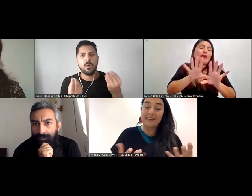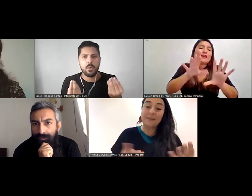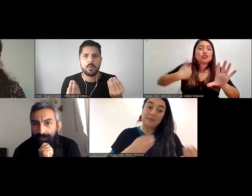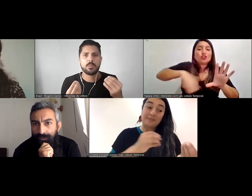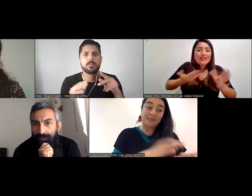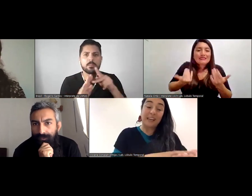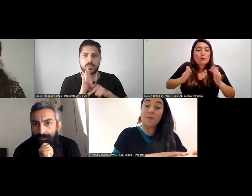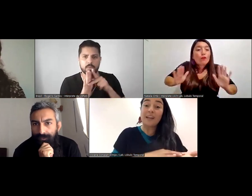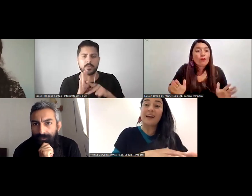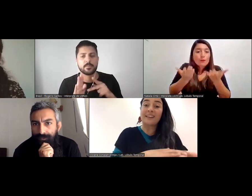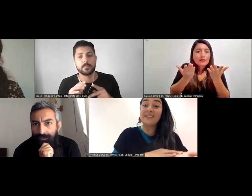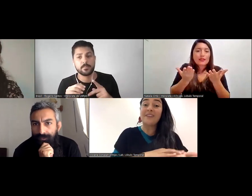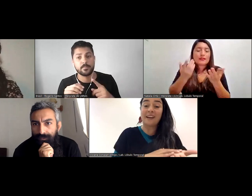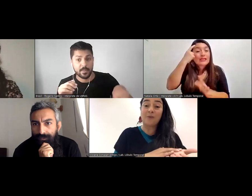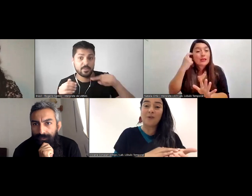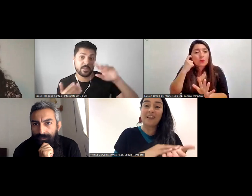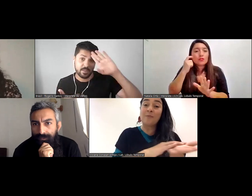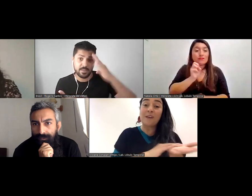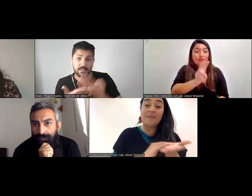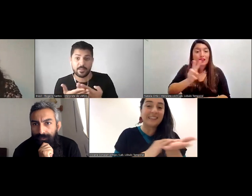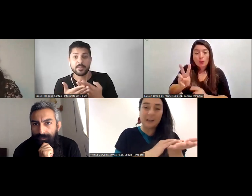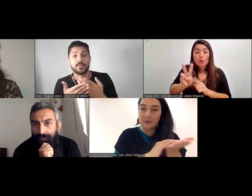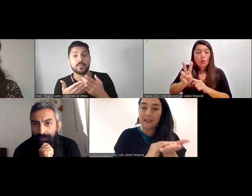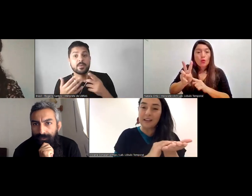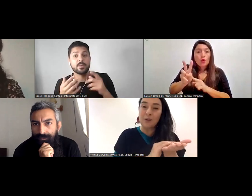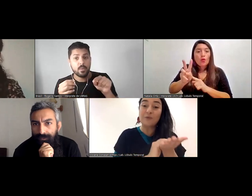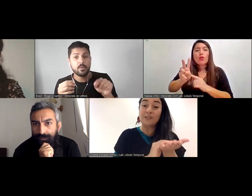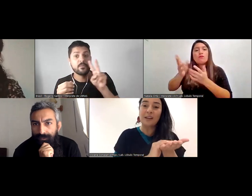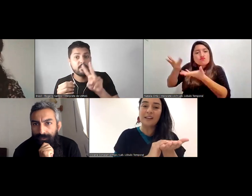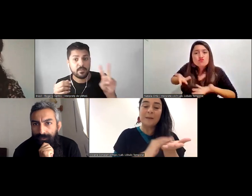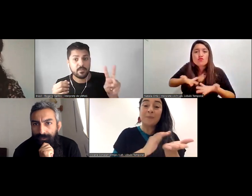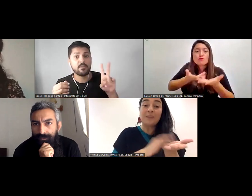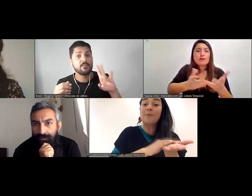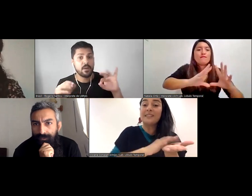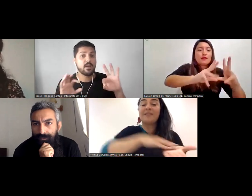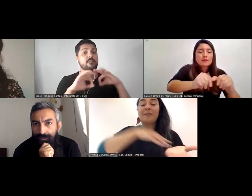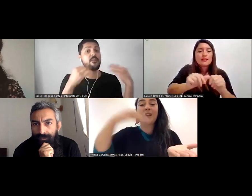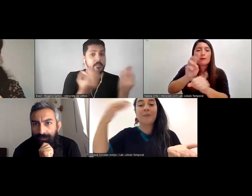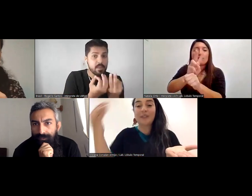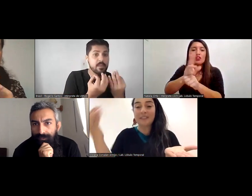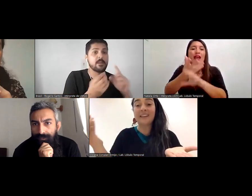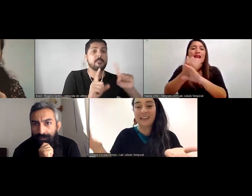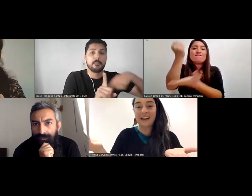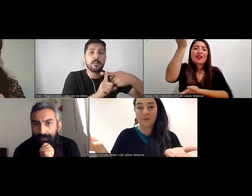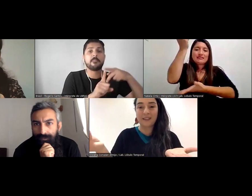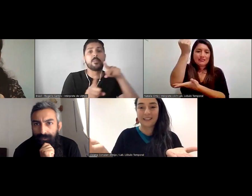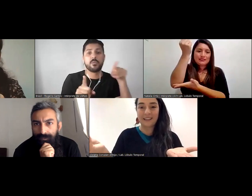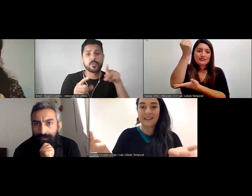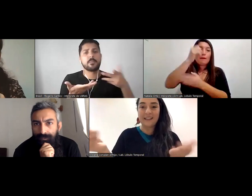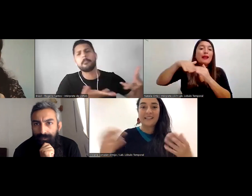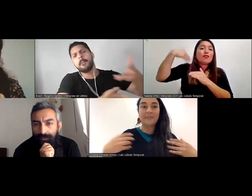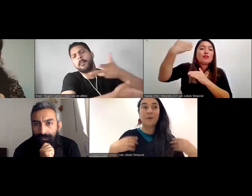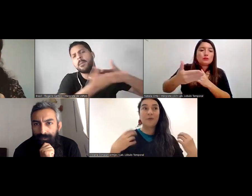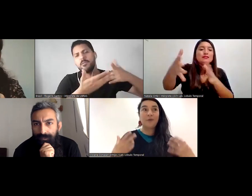fomentar, que creemos que a través del vernáculo les damos unas bases a las familias y a los profesores que les pueden servir para después adquirir la lengua de